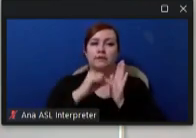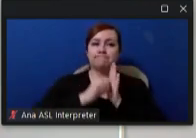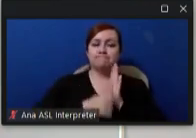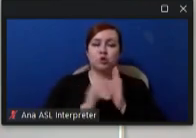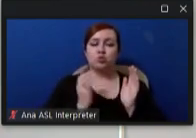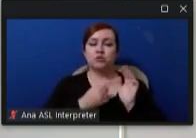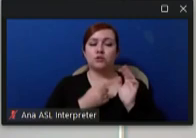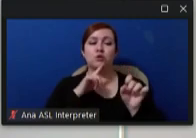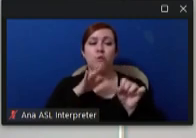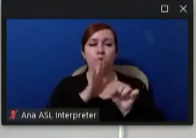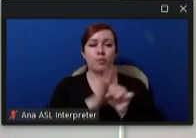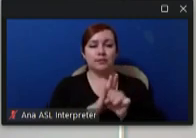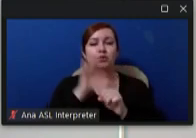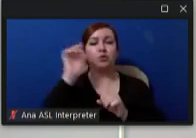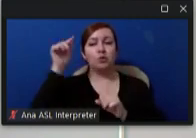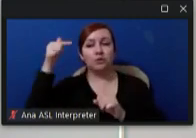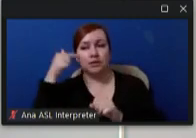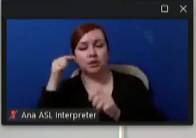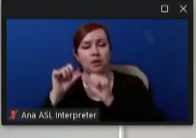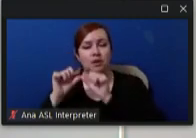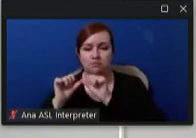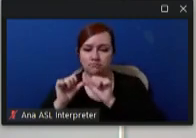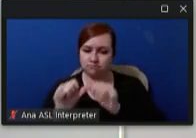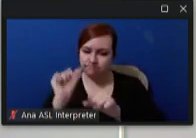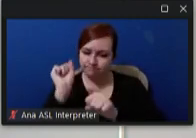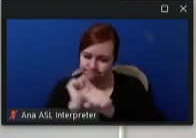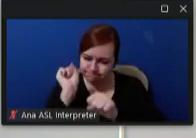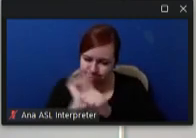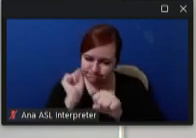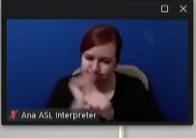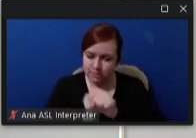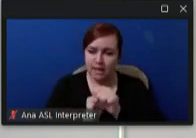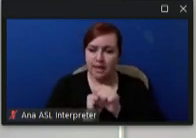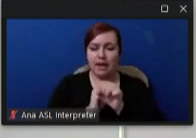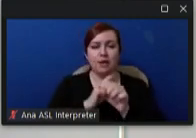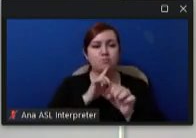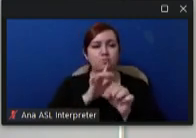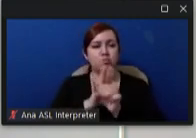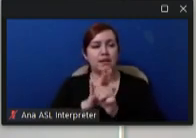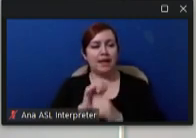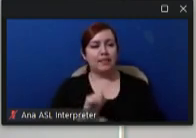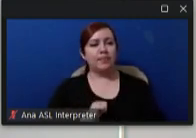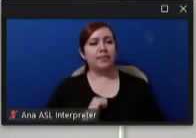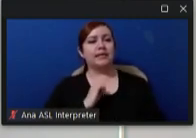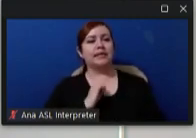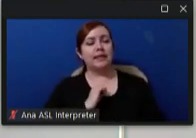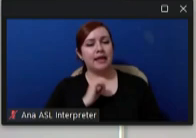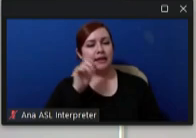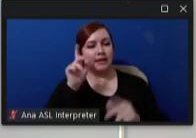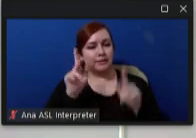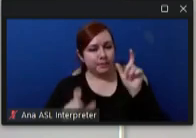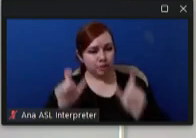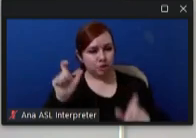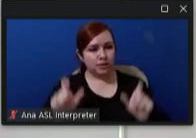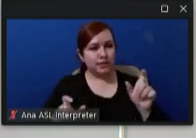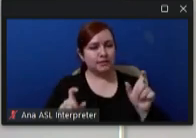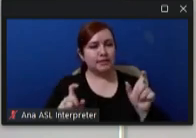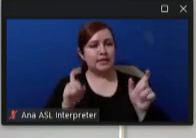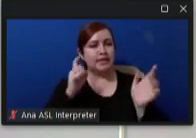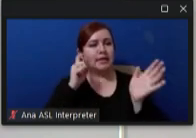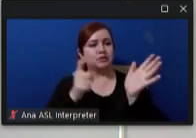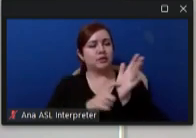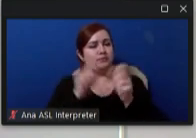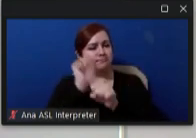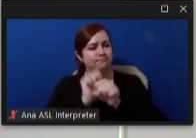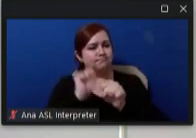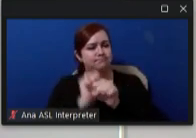como Estado en continuar trabajando en pro de la dignidad de las personas y reconocemos la labor de las personas y